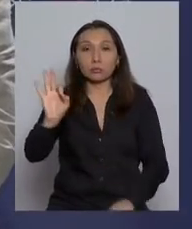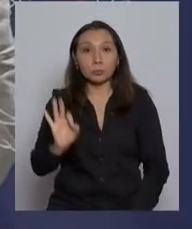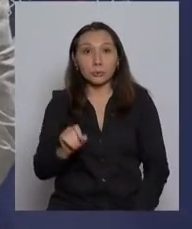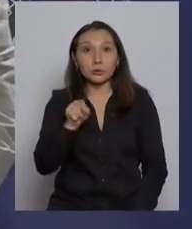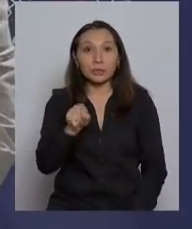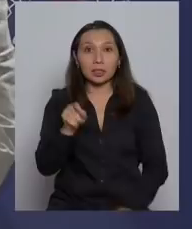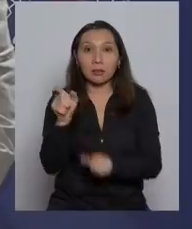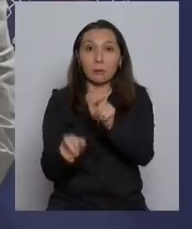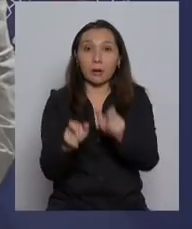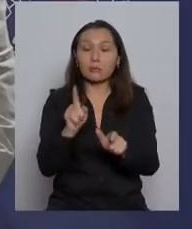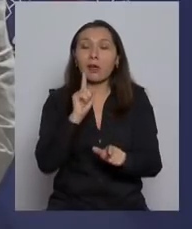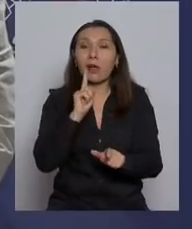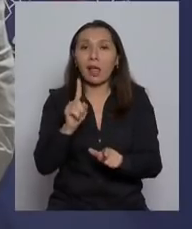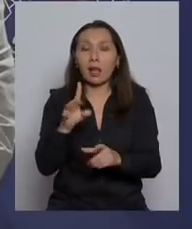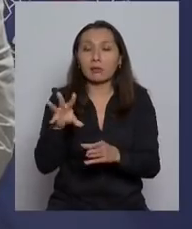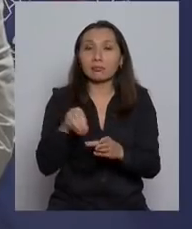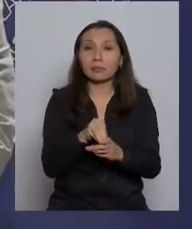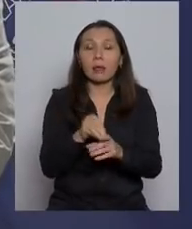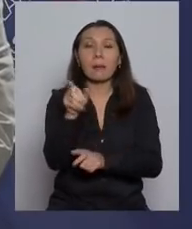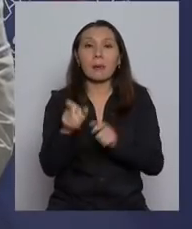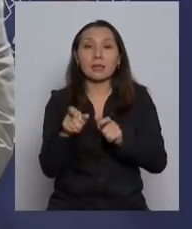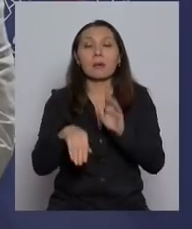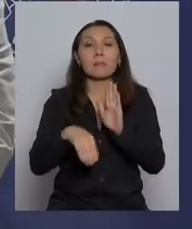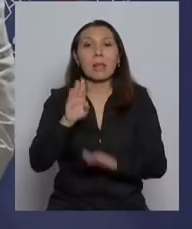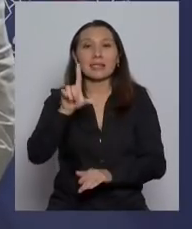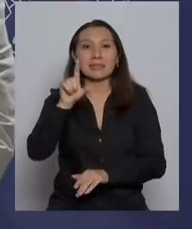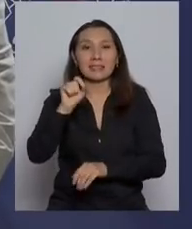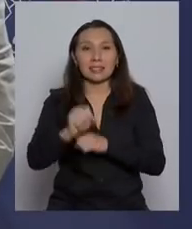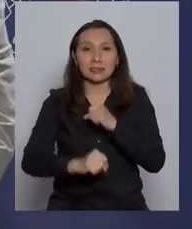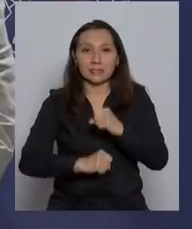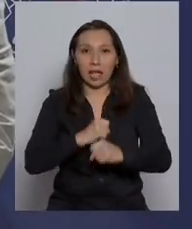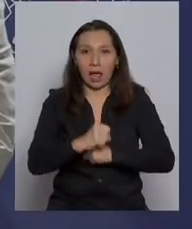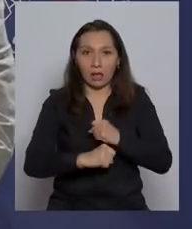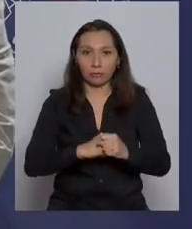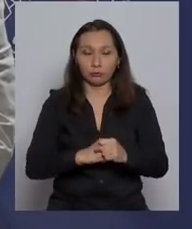de ellas corresponde a personas más de 70 años.